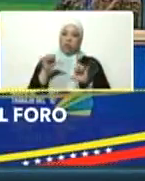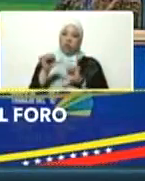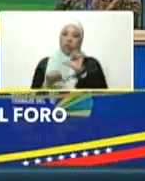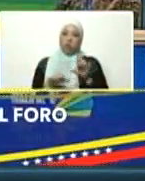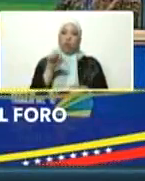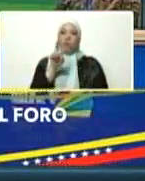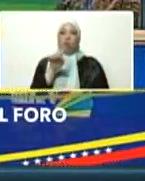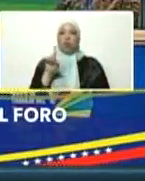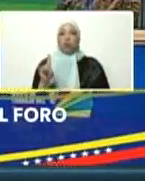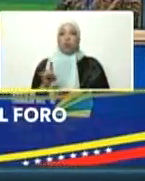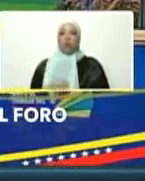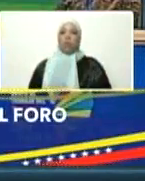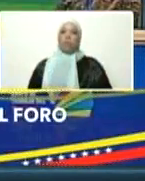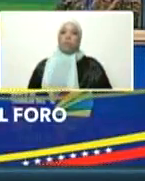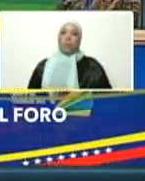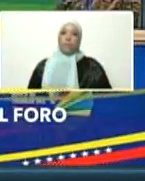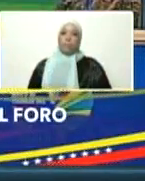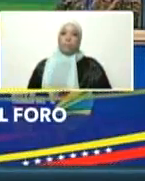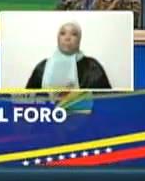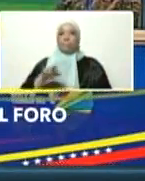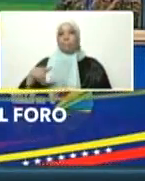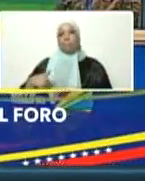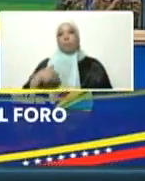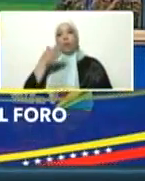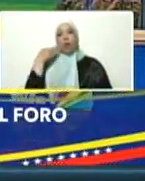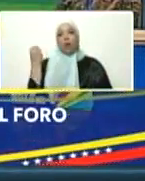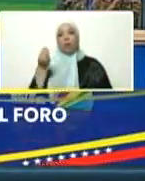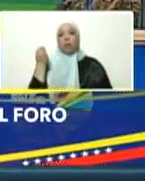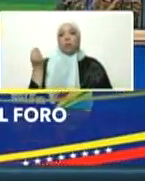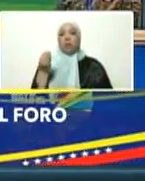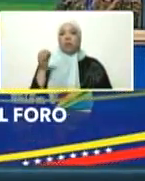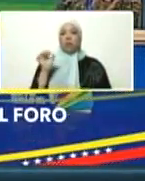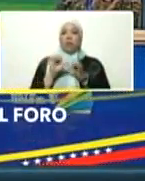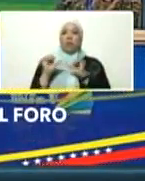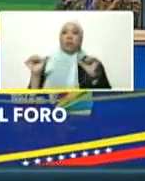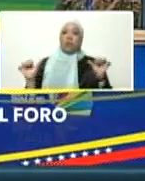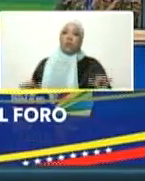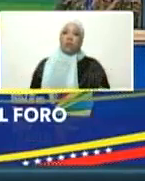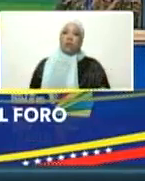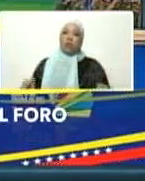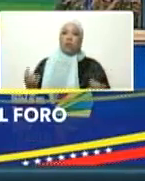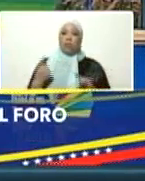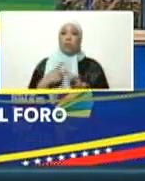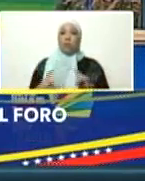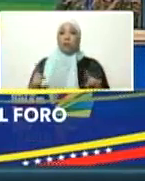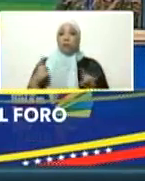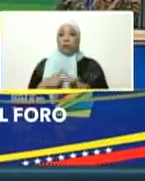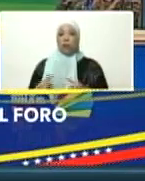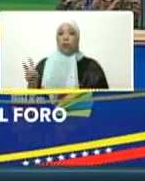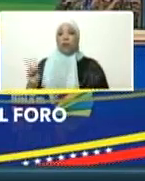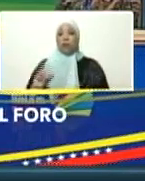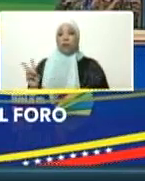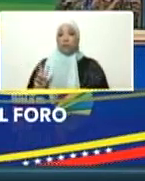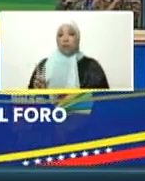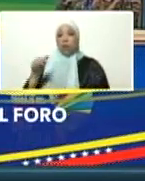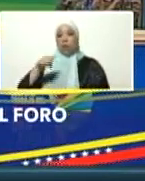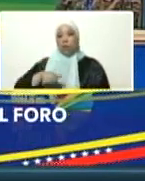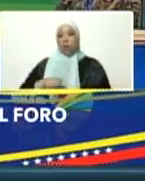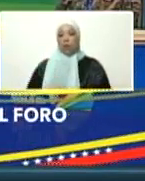criptomonedas. Es nuestra experiencia, nosotros tenemos un sistema multimonetario en Venezuela, hoy por